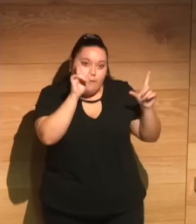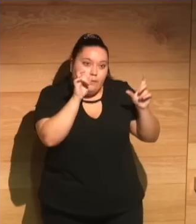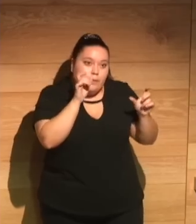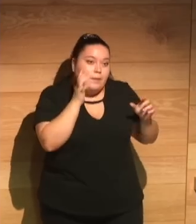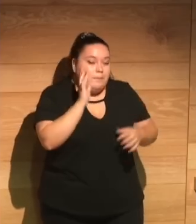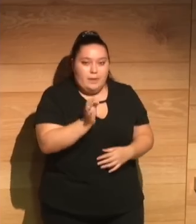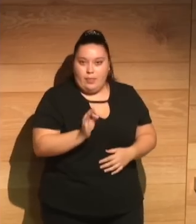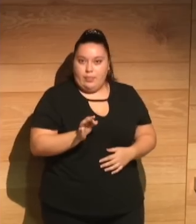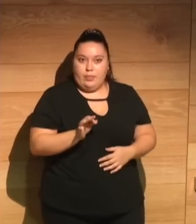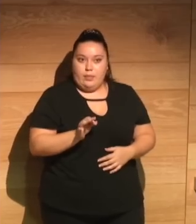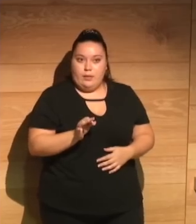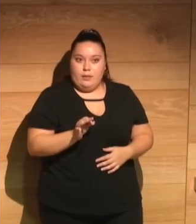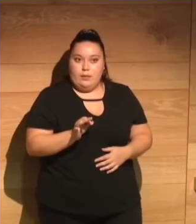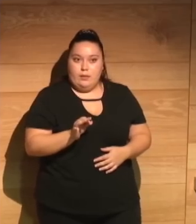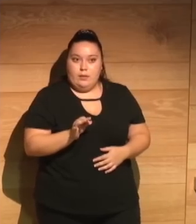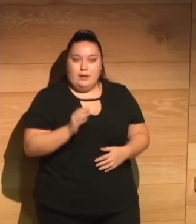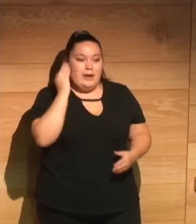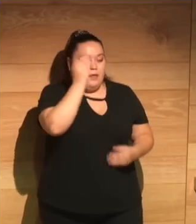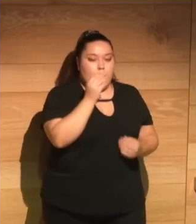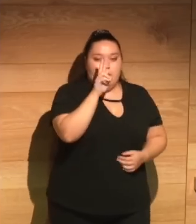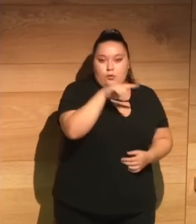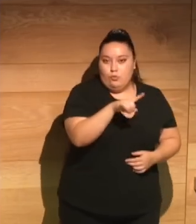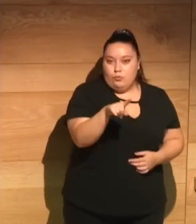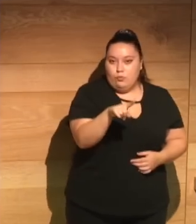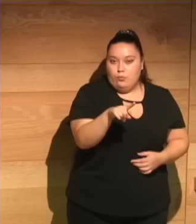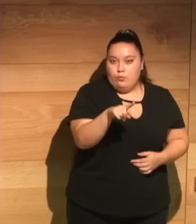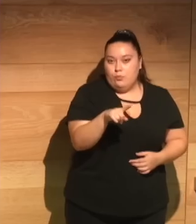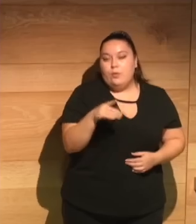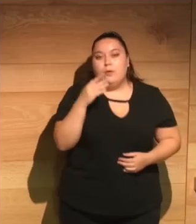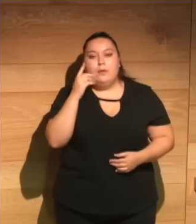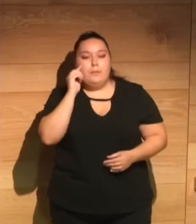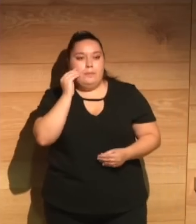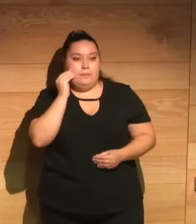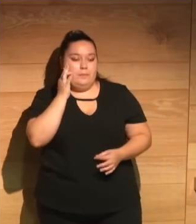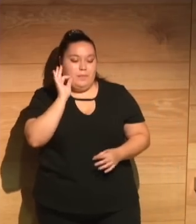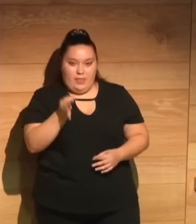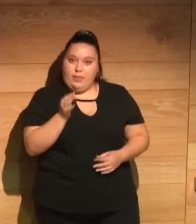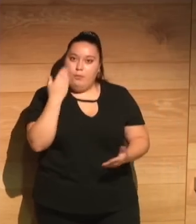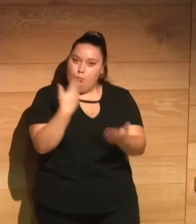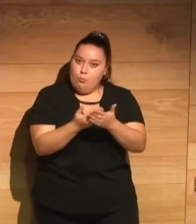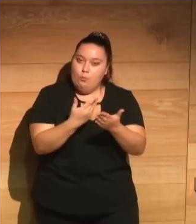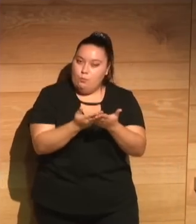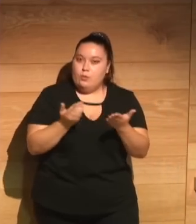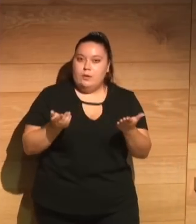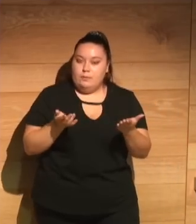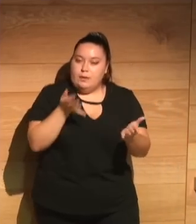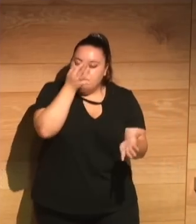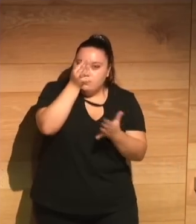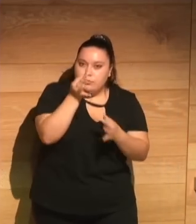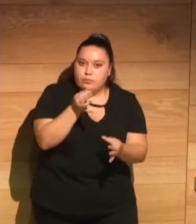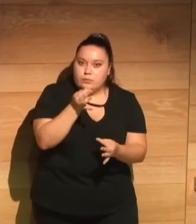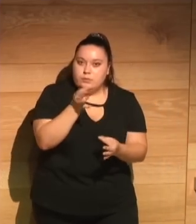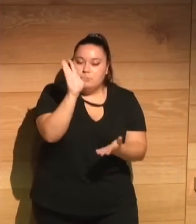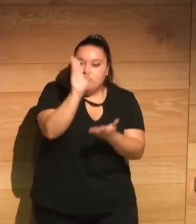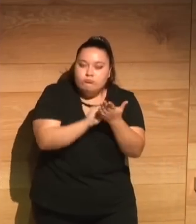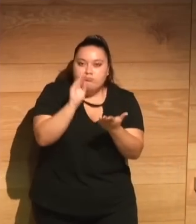cierto. Ya no basta con que sea razonable. Ya. Hay que dejar pruebas fehacientes y precisas de que eso se